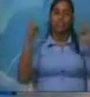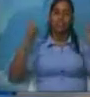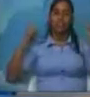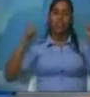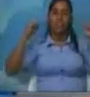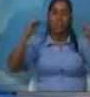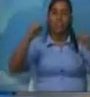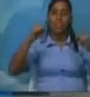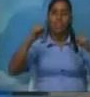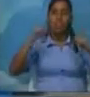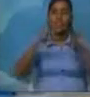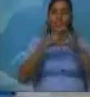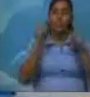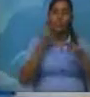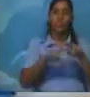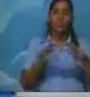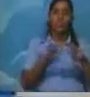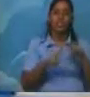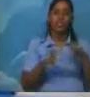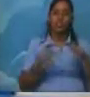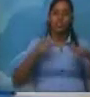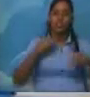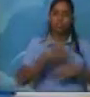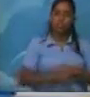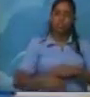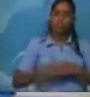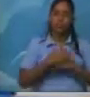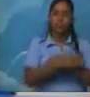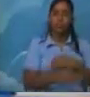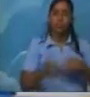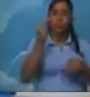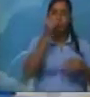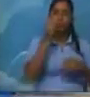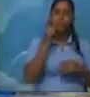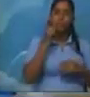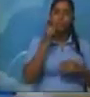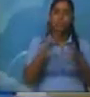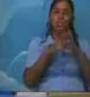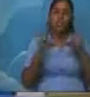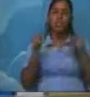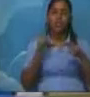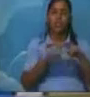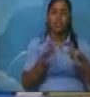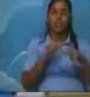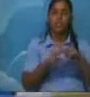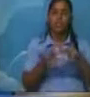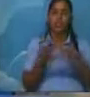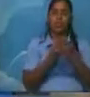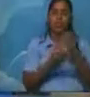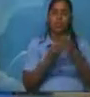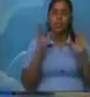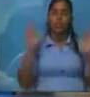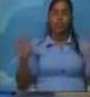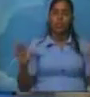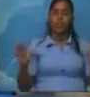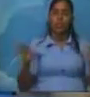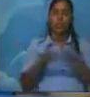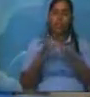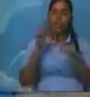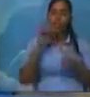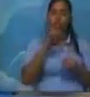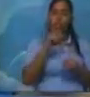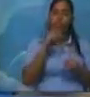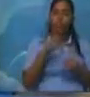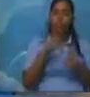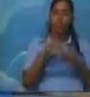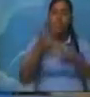metido a los niños en la barriga de las mujeres embarazadas a los niñitos en los brazos a los loros a